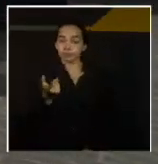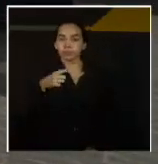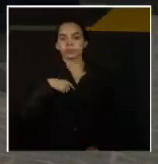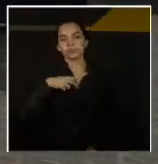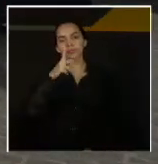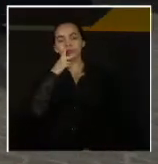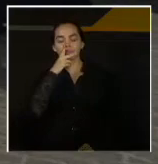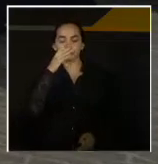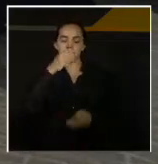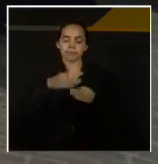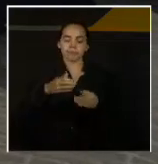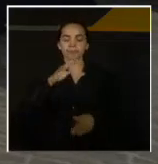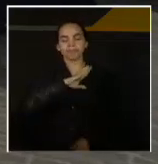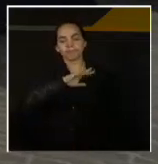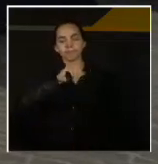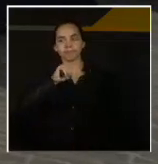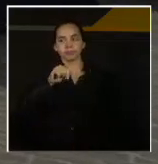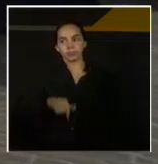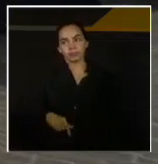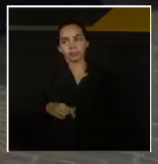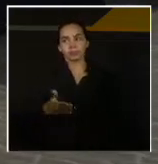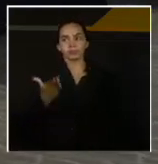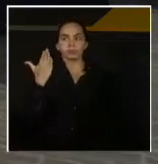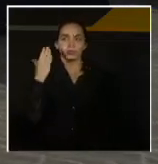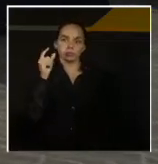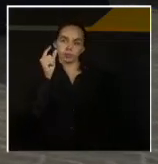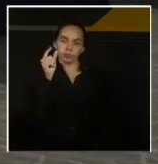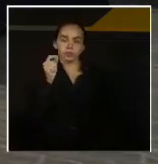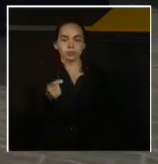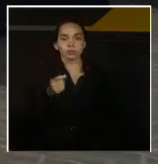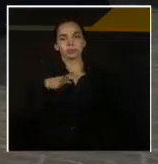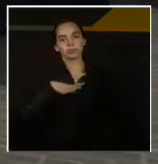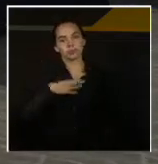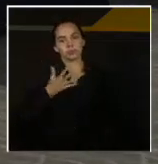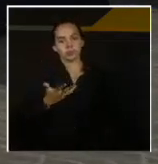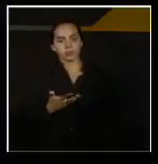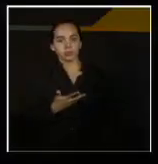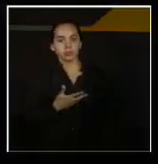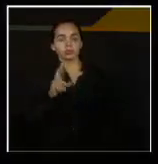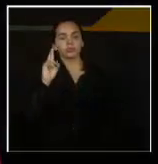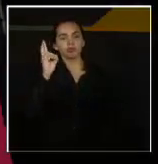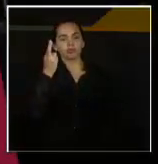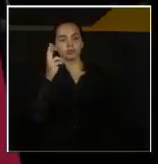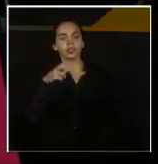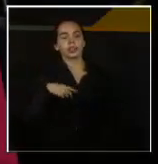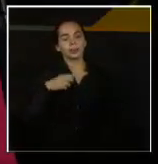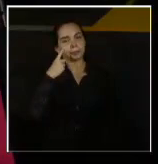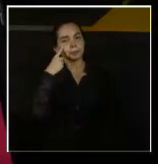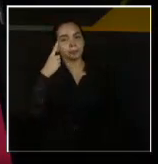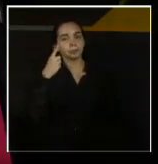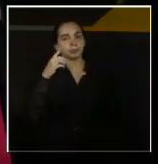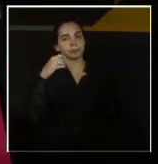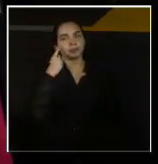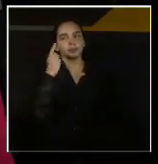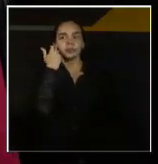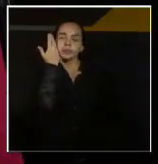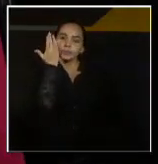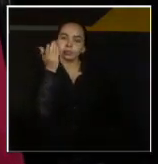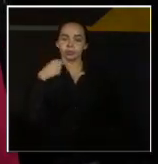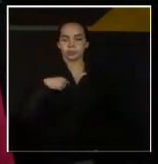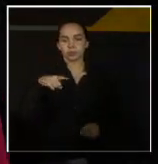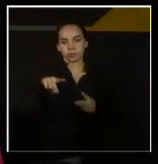papá acababa de fallecer hace apenas poco tiempo. Yo tenía una beca en la universidad y él me dijo: mira, si quieres, yo